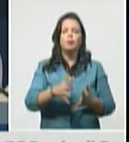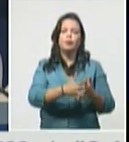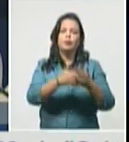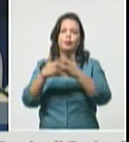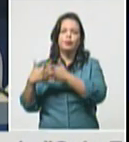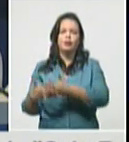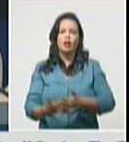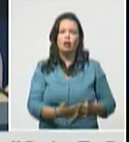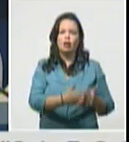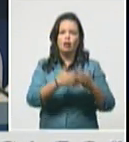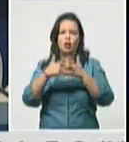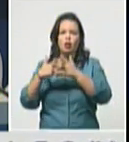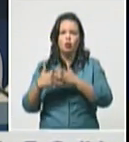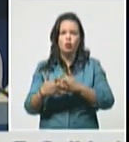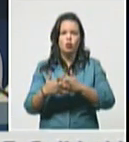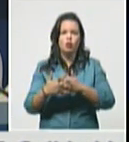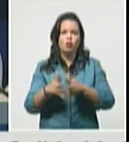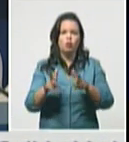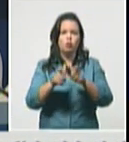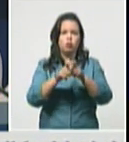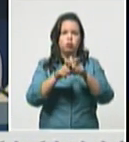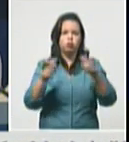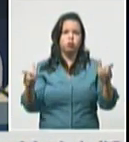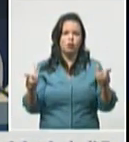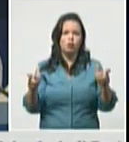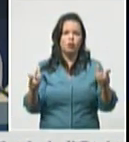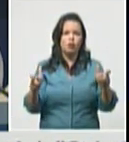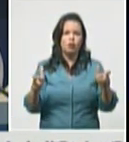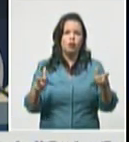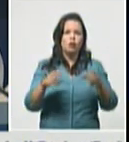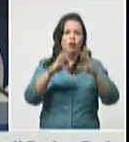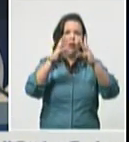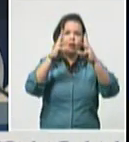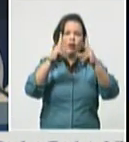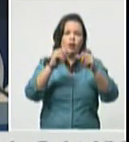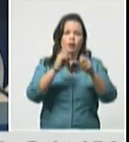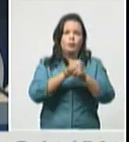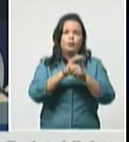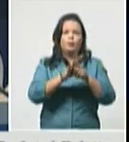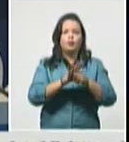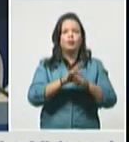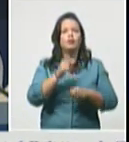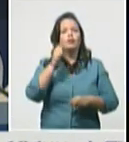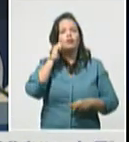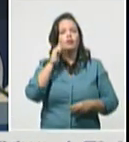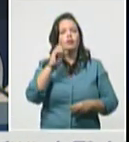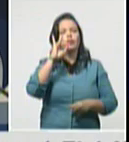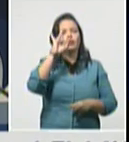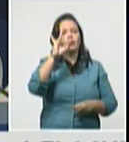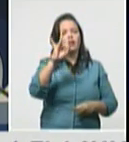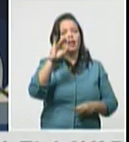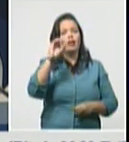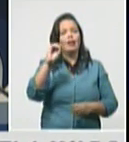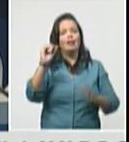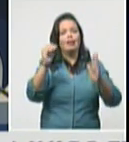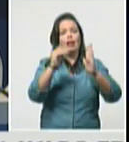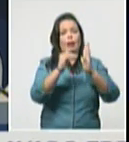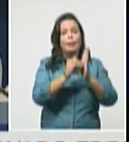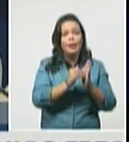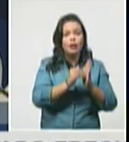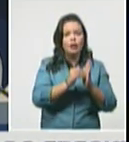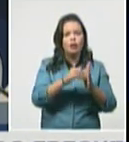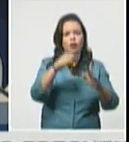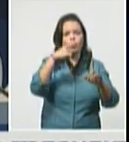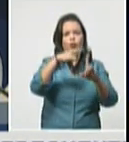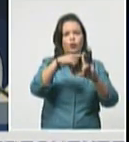ya había sobrepasado el diagnóstico de más de 70.000 casos en un solo día. Realmente no